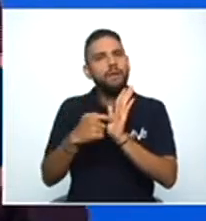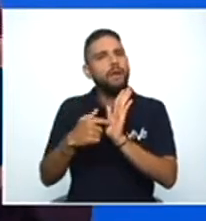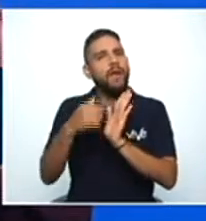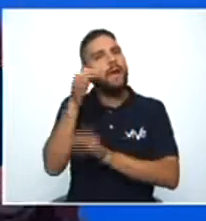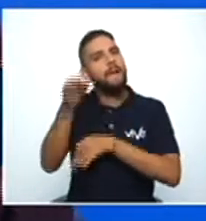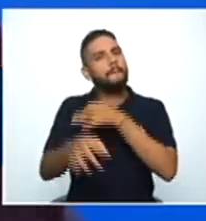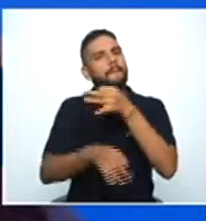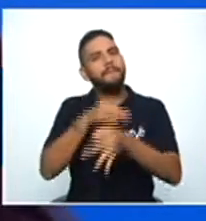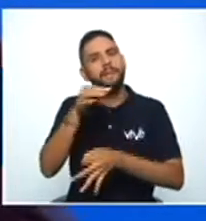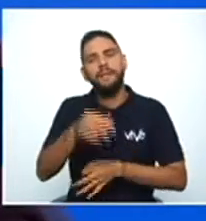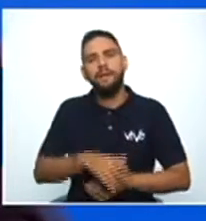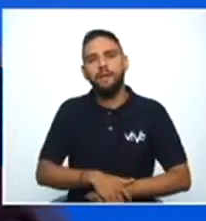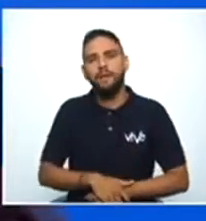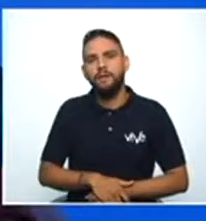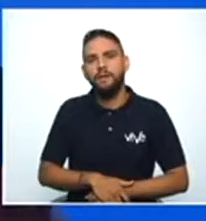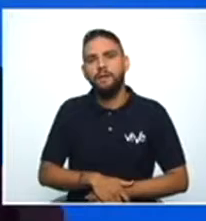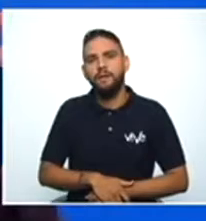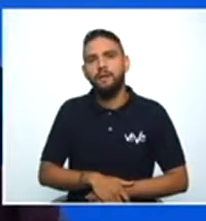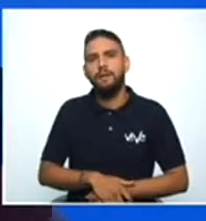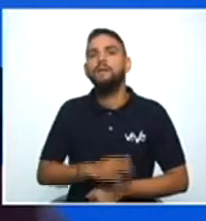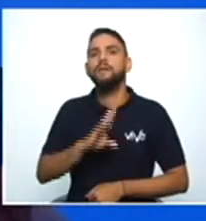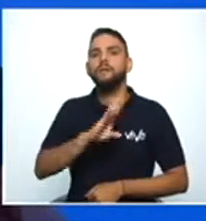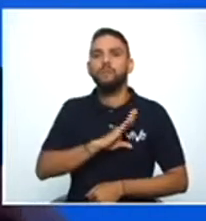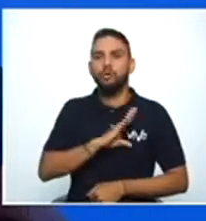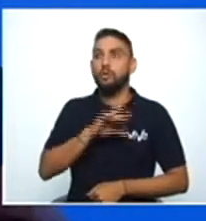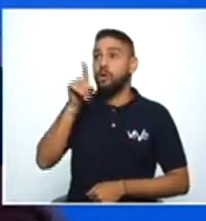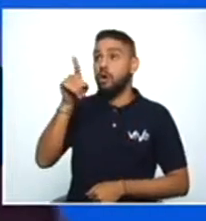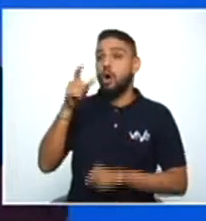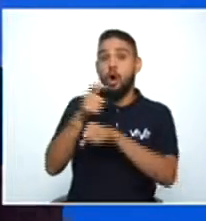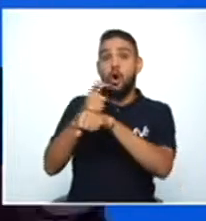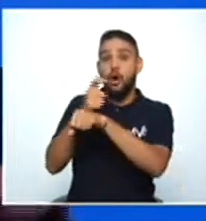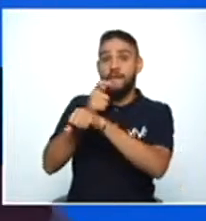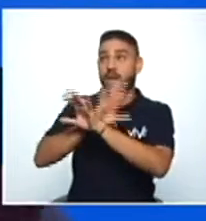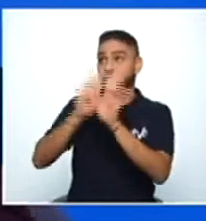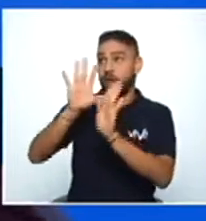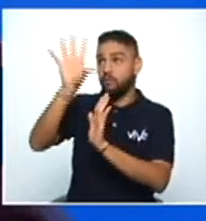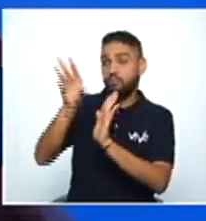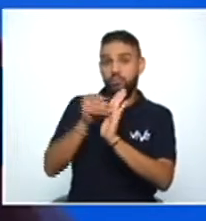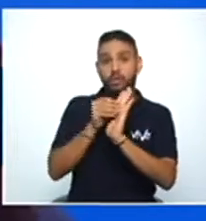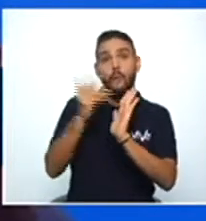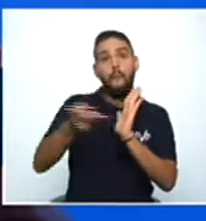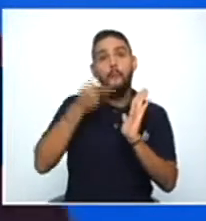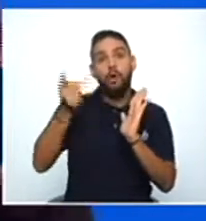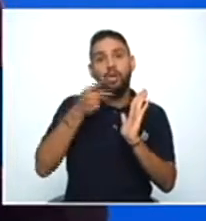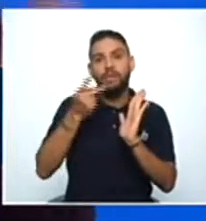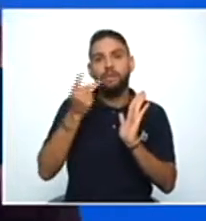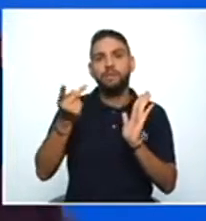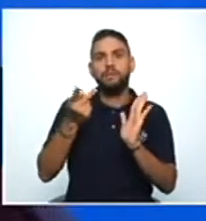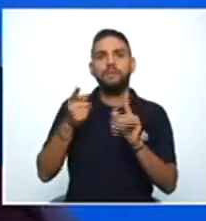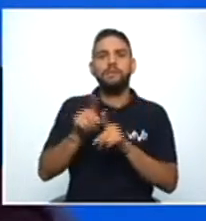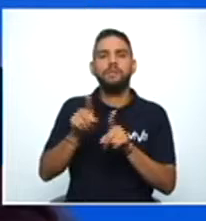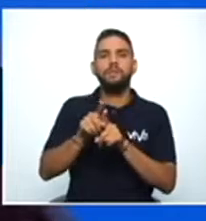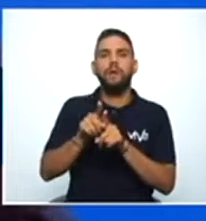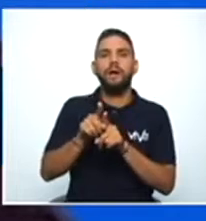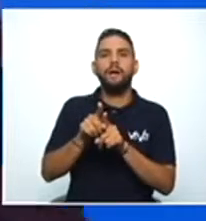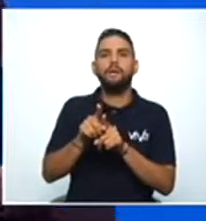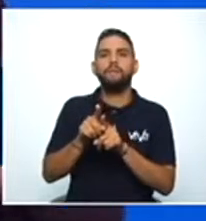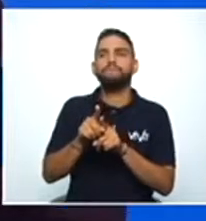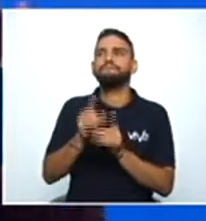de que el estado es la comunidad política y jurídicamente organizada ya no es la visión veriana del estado que la visión verían al